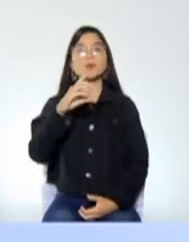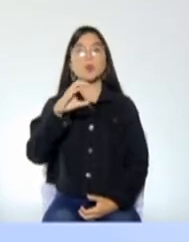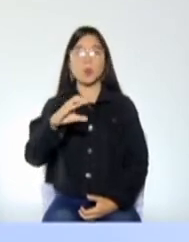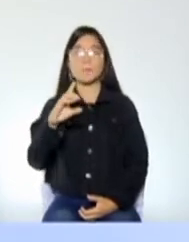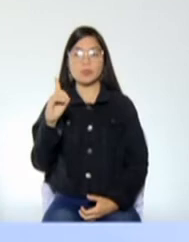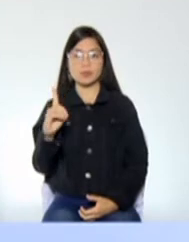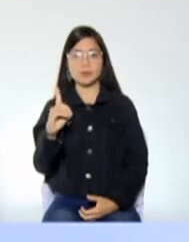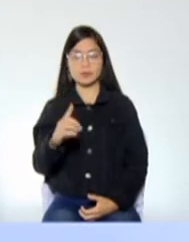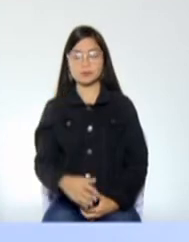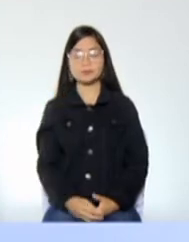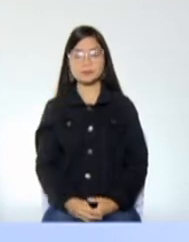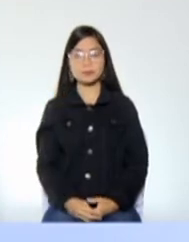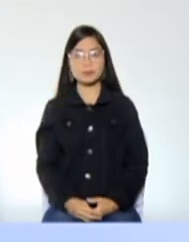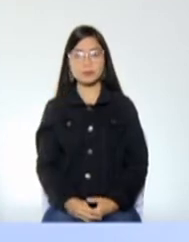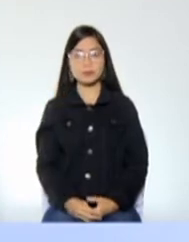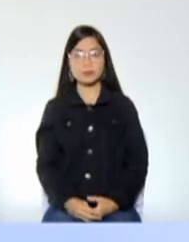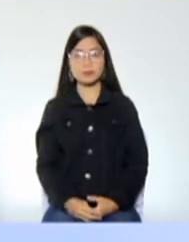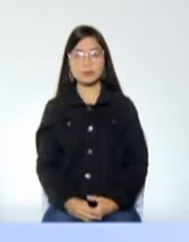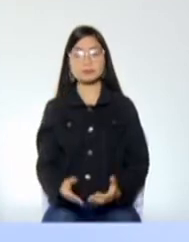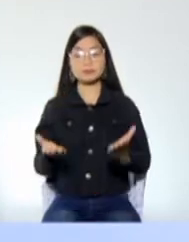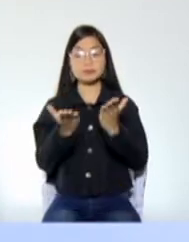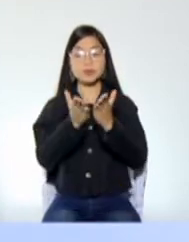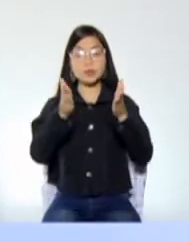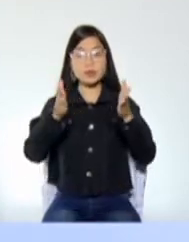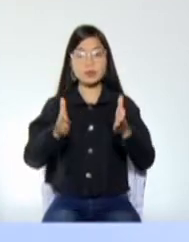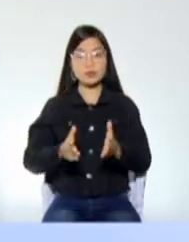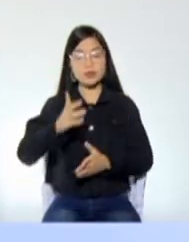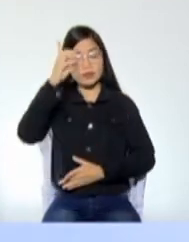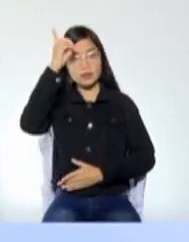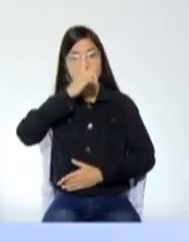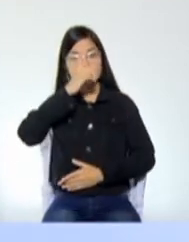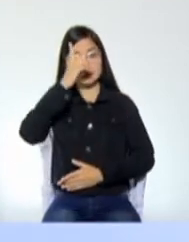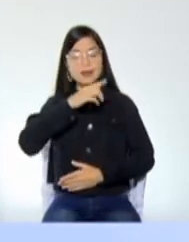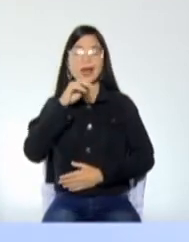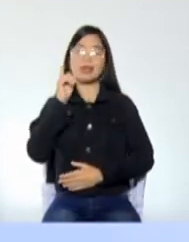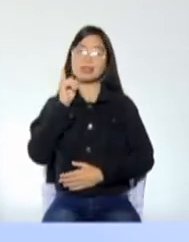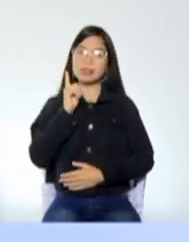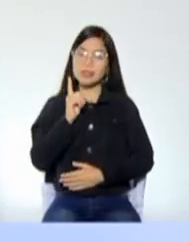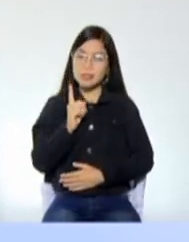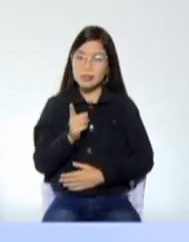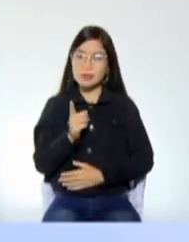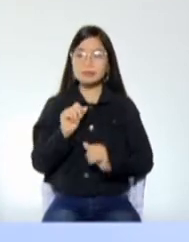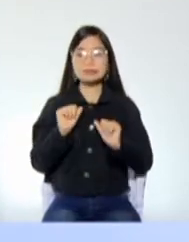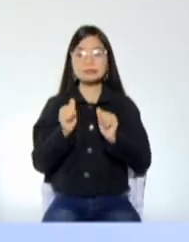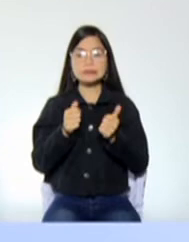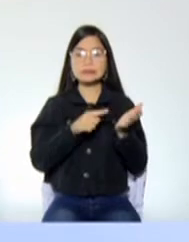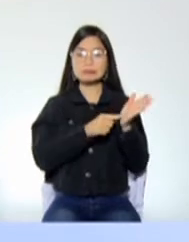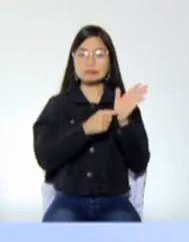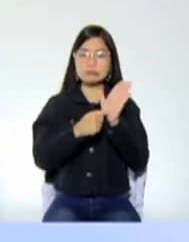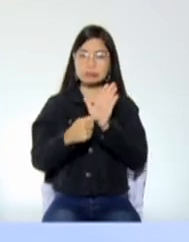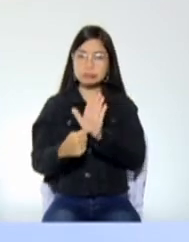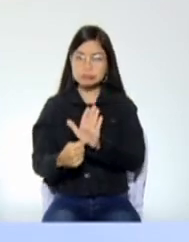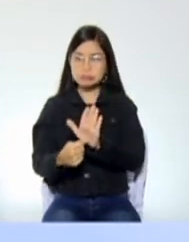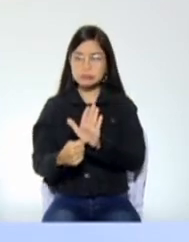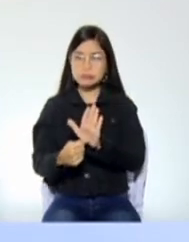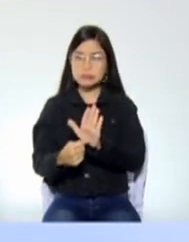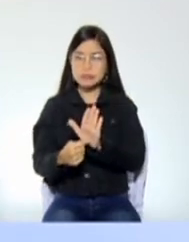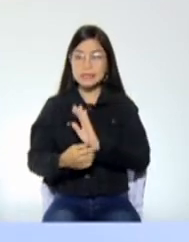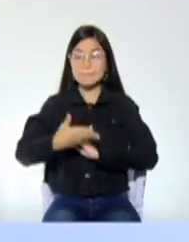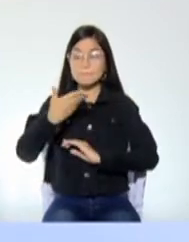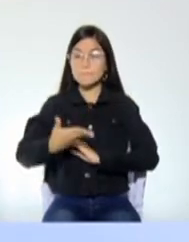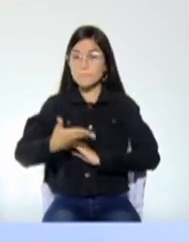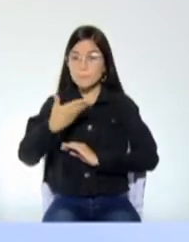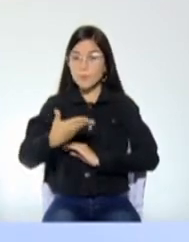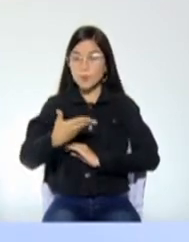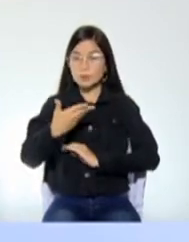caso de la población con necesidades educativas especiales y o con discapacidad, debemos comenzar por mostrarles la utilidad que estos conceptos pueden tener para